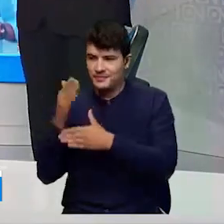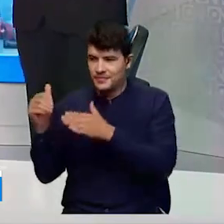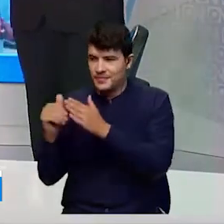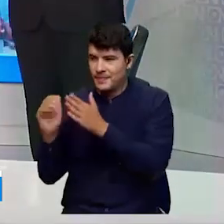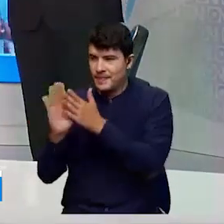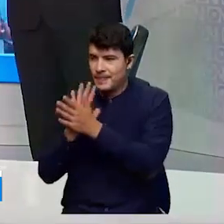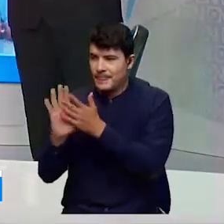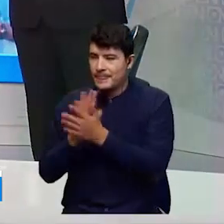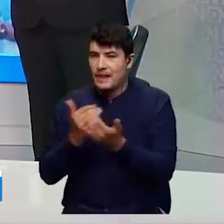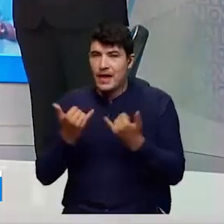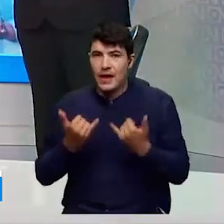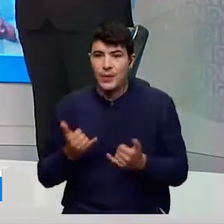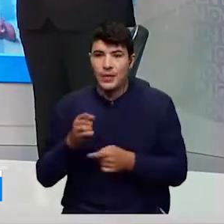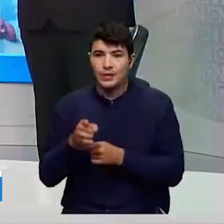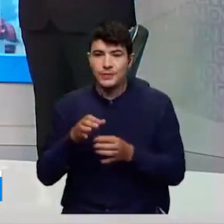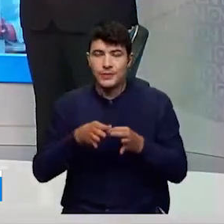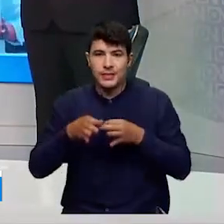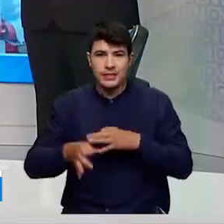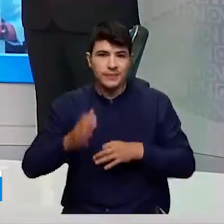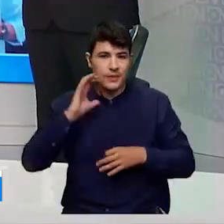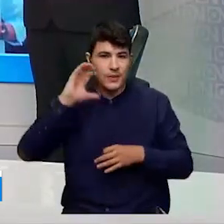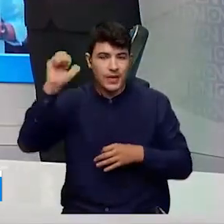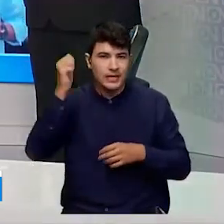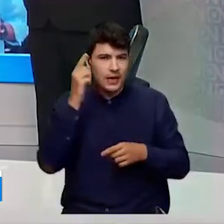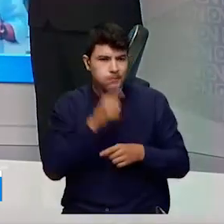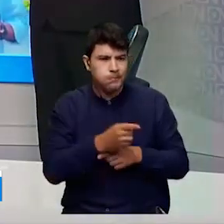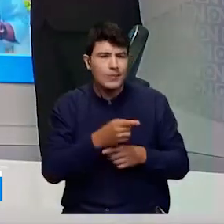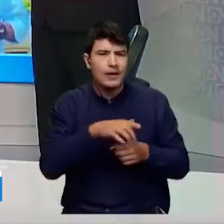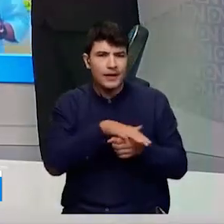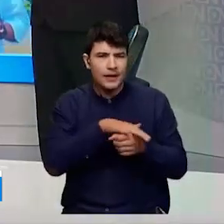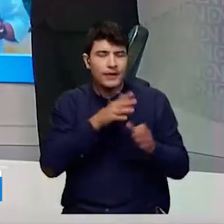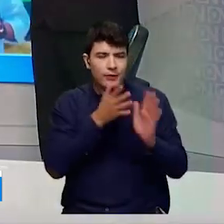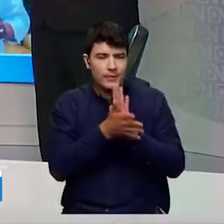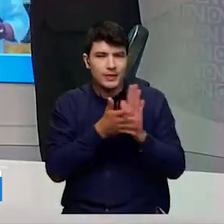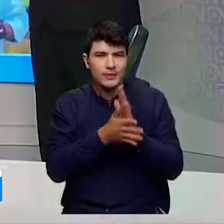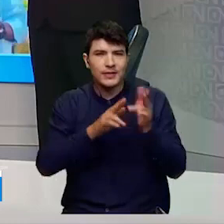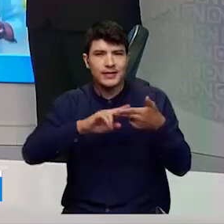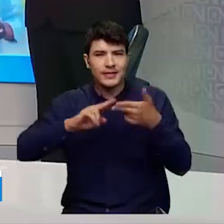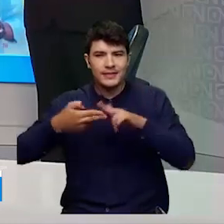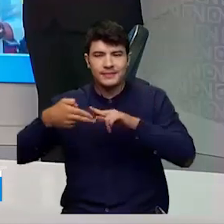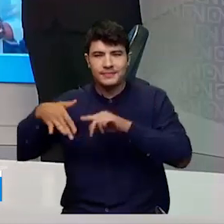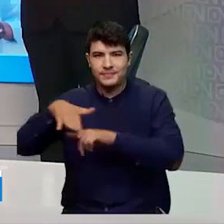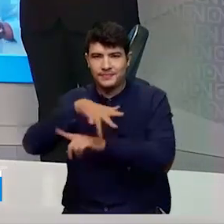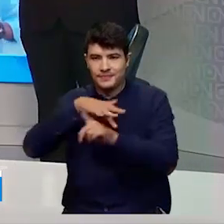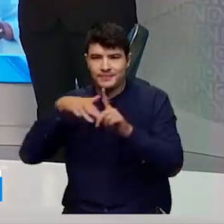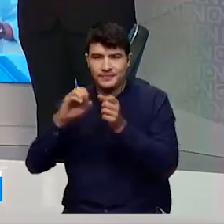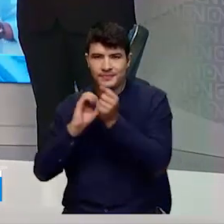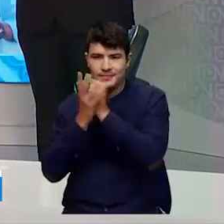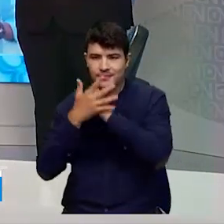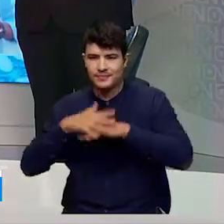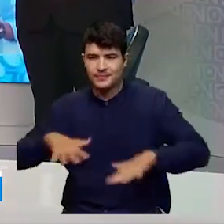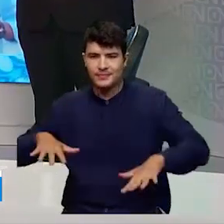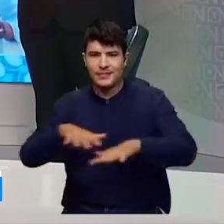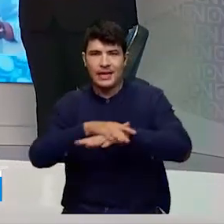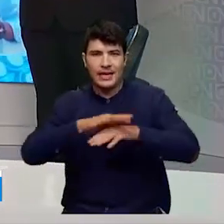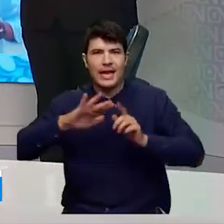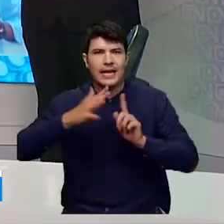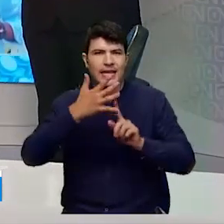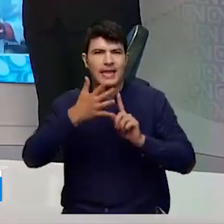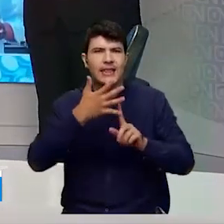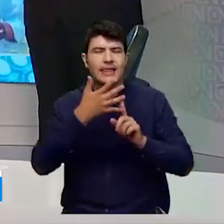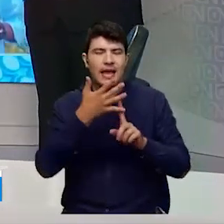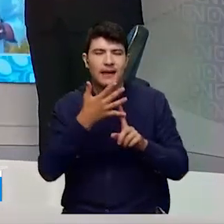Y nos vamos para Ocaña porque allí hay información acerca del medio ambiente. Así es, la quinta cumbre infantil ambiental se estará realizando, unas